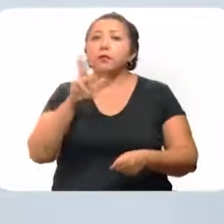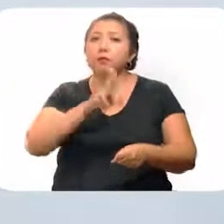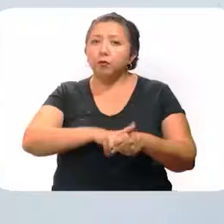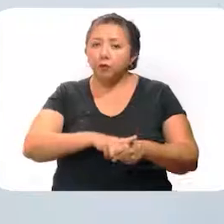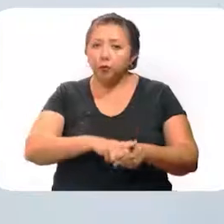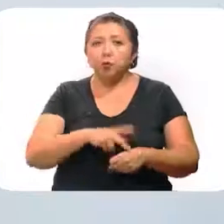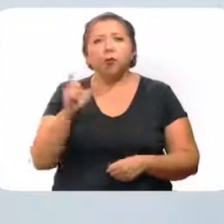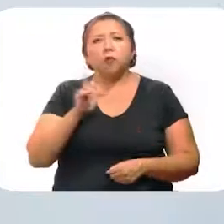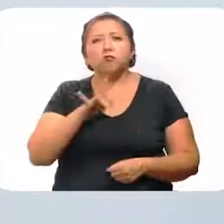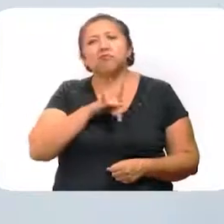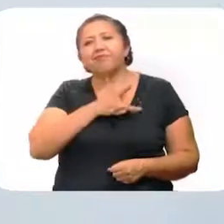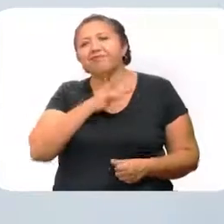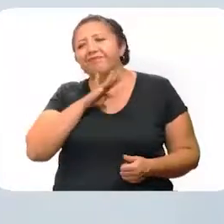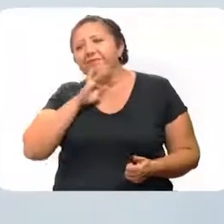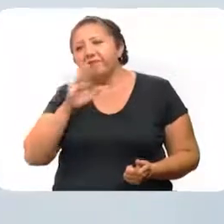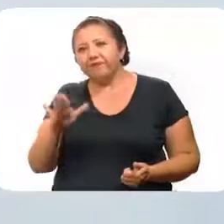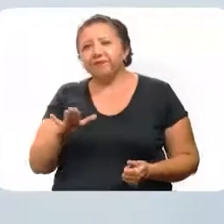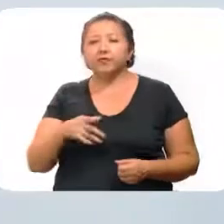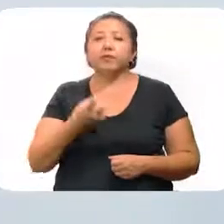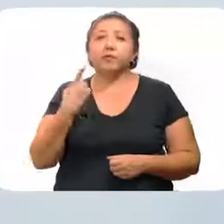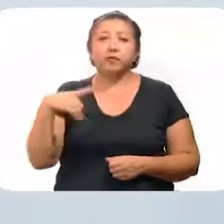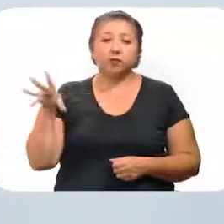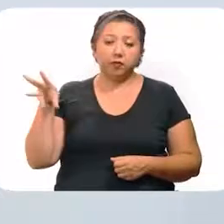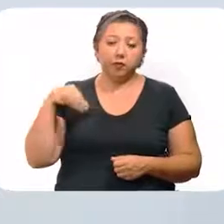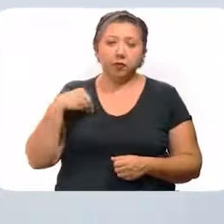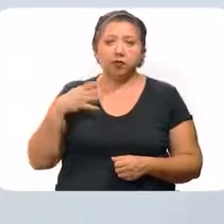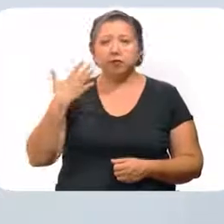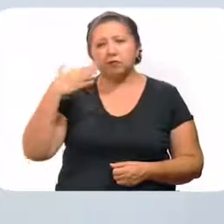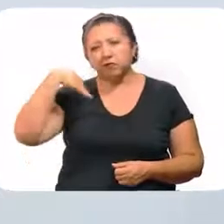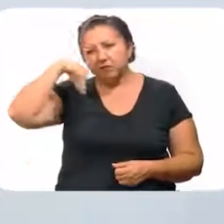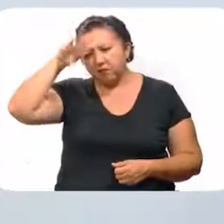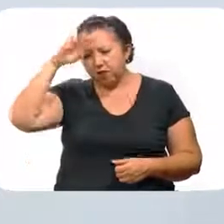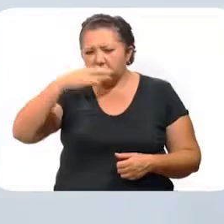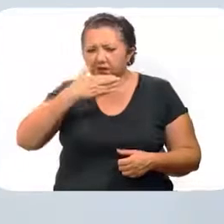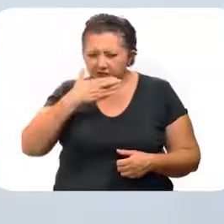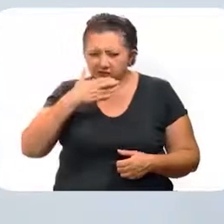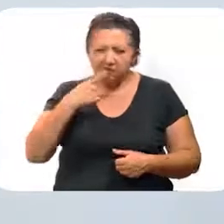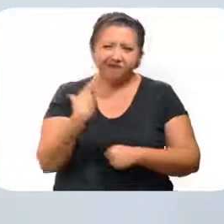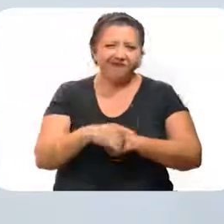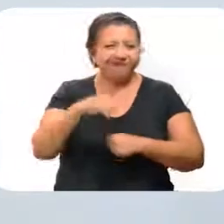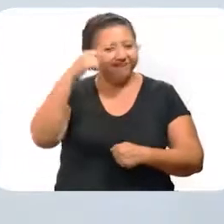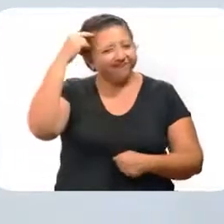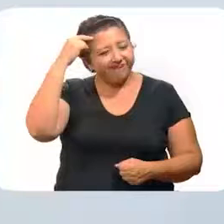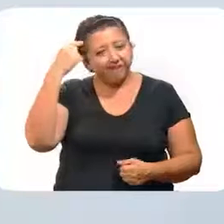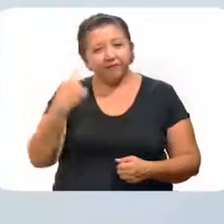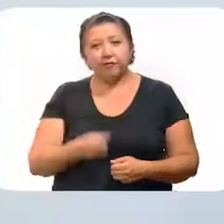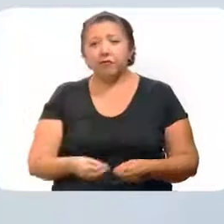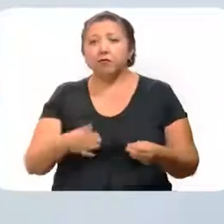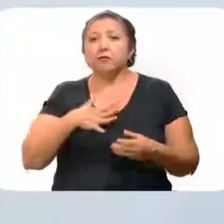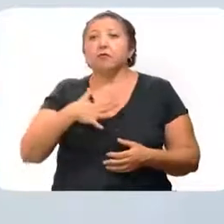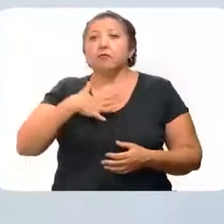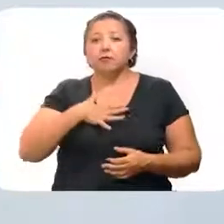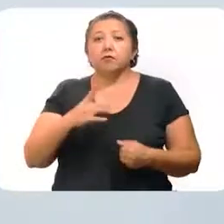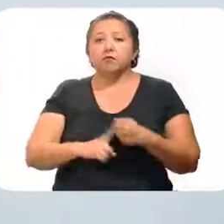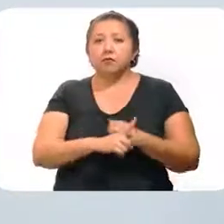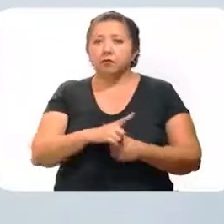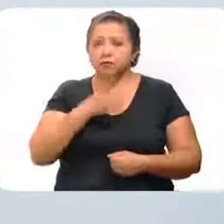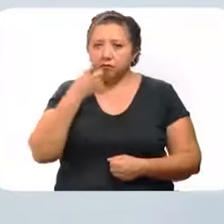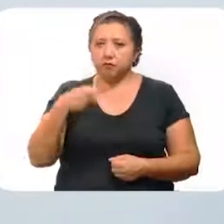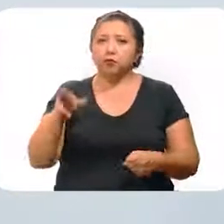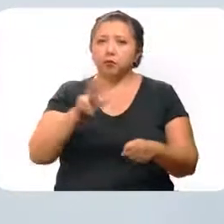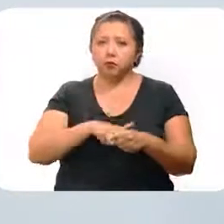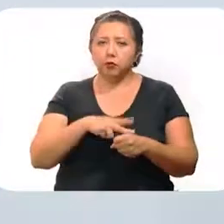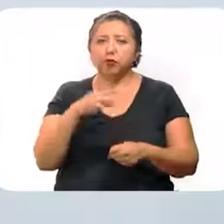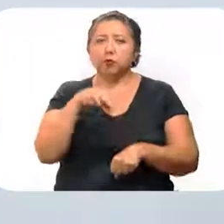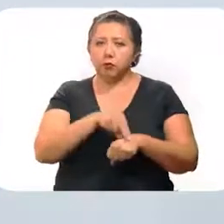hospital, apenas detecten los primeros síntomas de contagio, como fiebre, tos, dolor de cabeza y falta de aire. En el hospital,